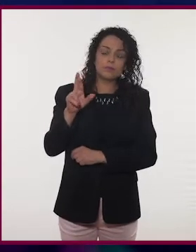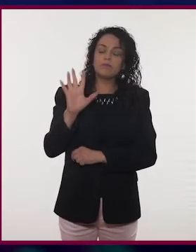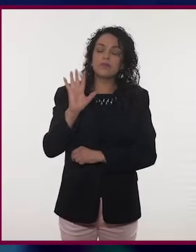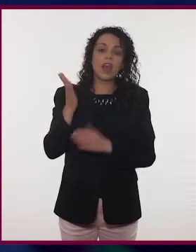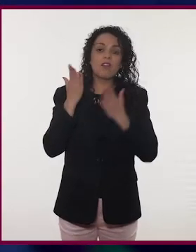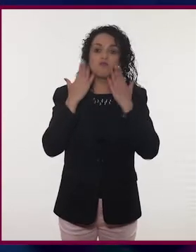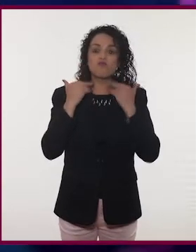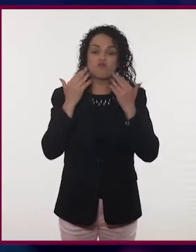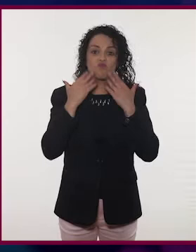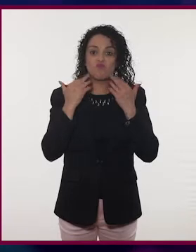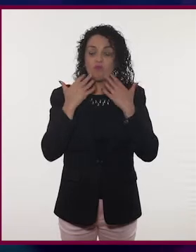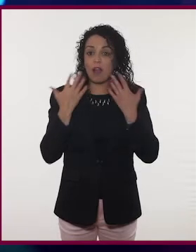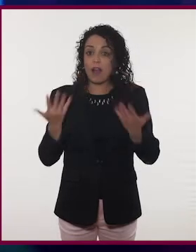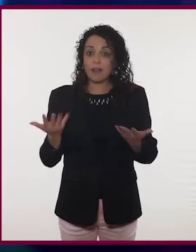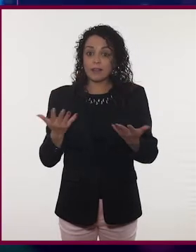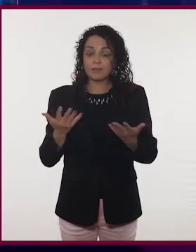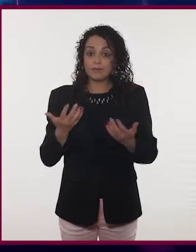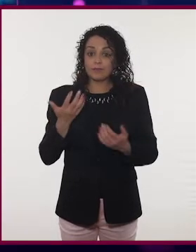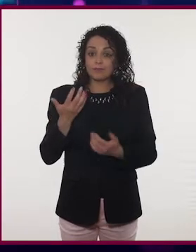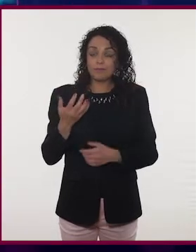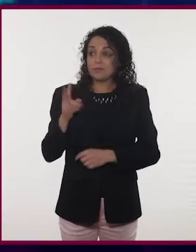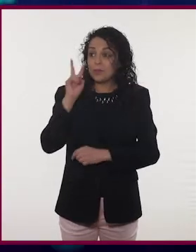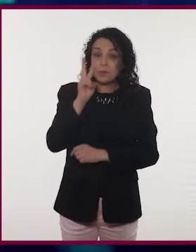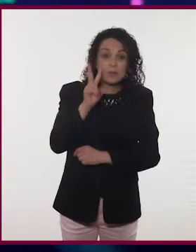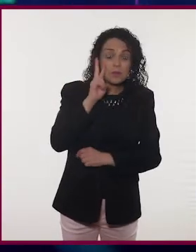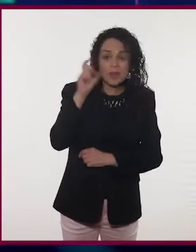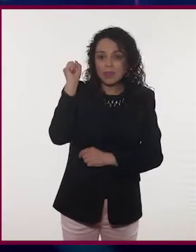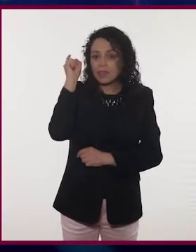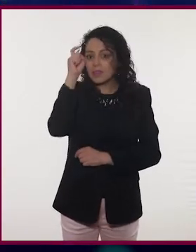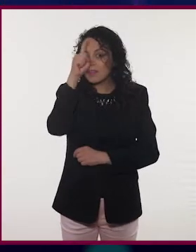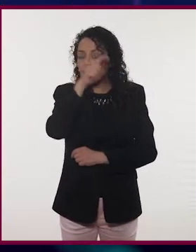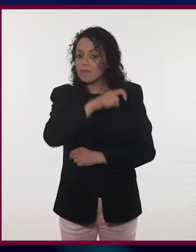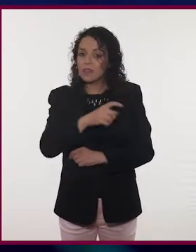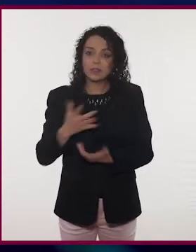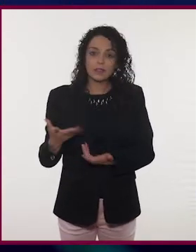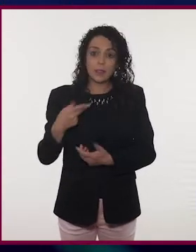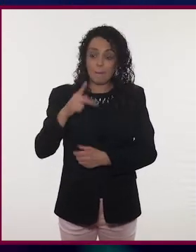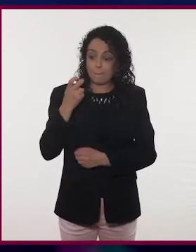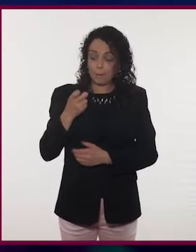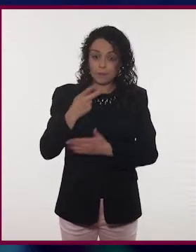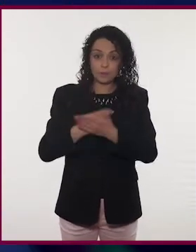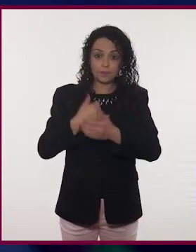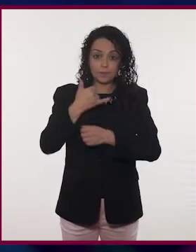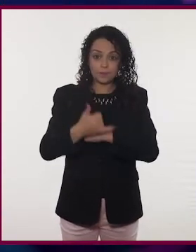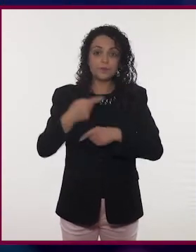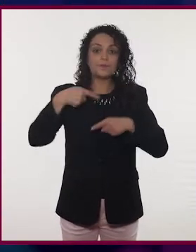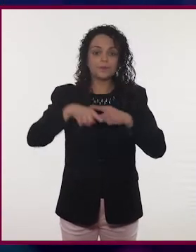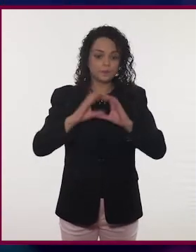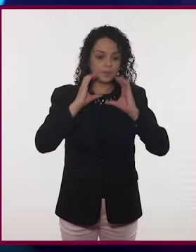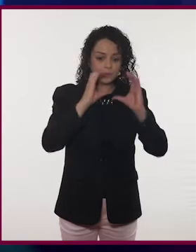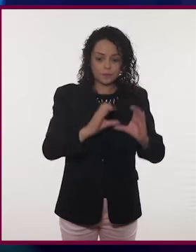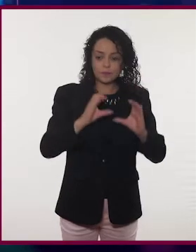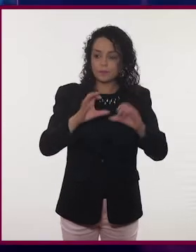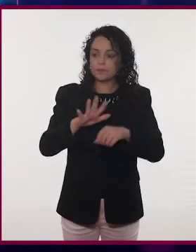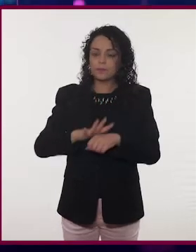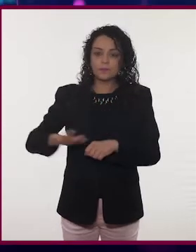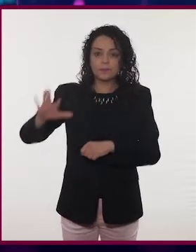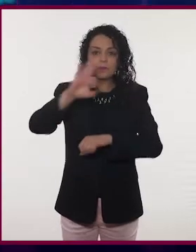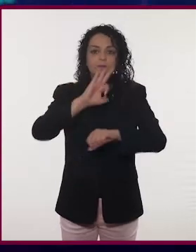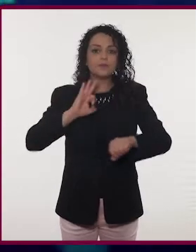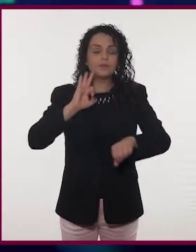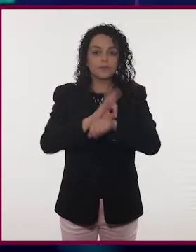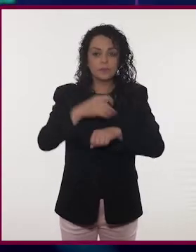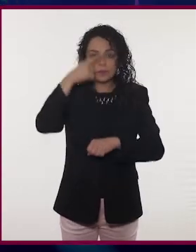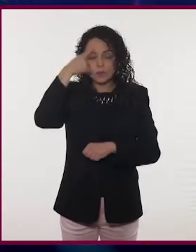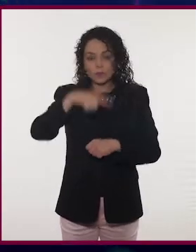escaso, ya era como casi no se veía, ¿no? Pero justo con el proyecto empezamos a cuidar el área, a protegerlo de la